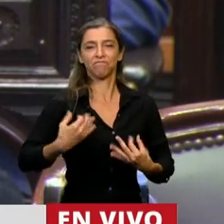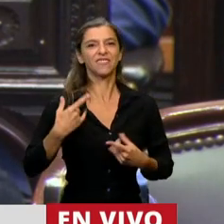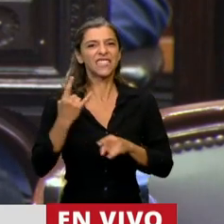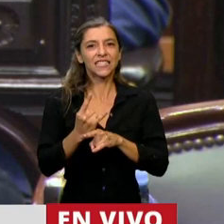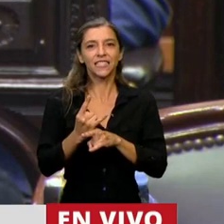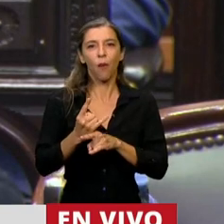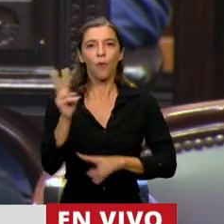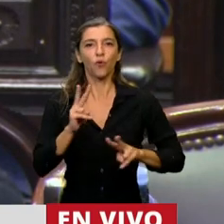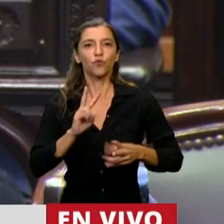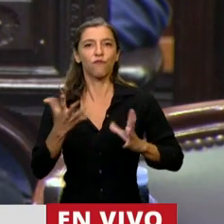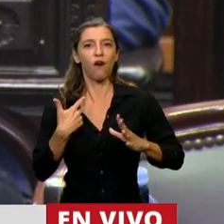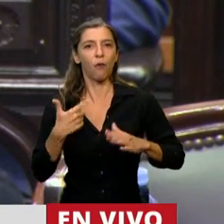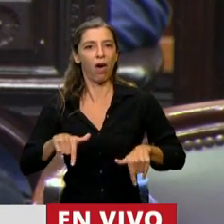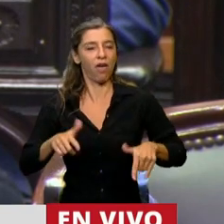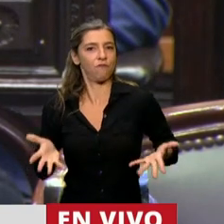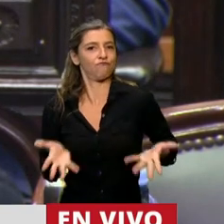Parlamento en el debate,